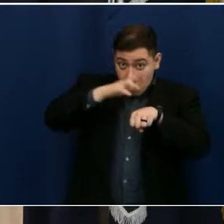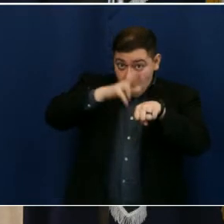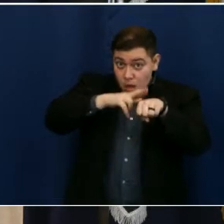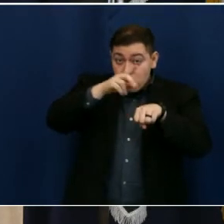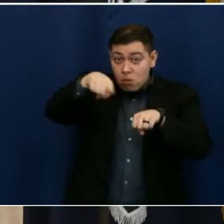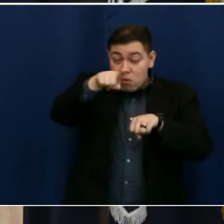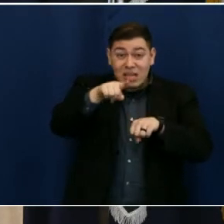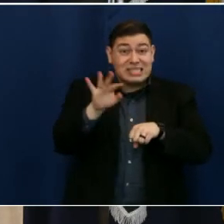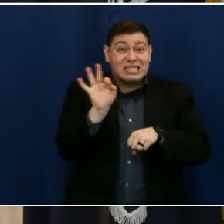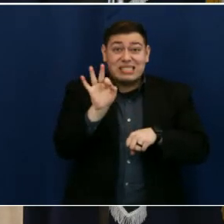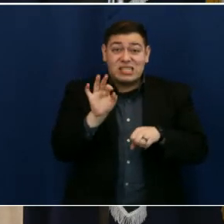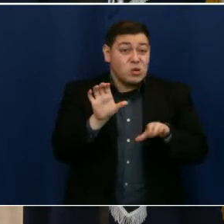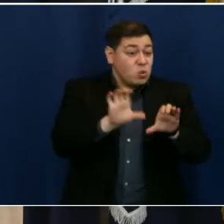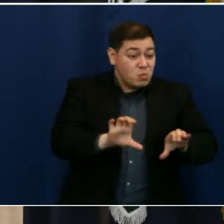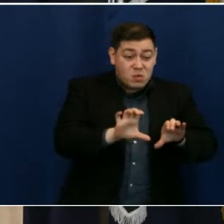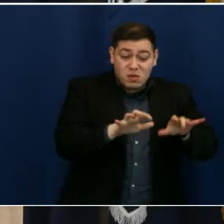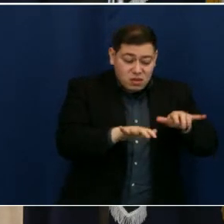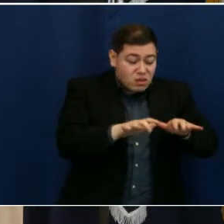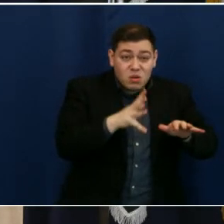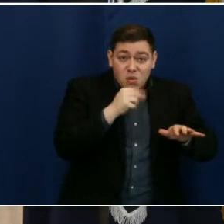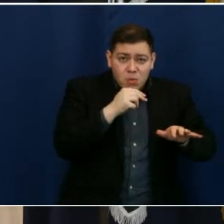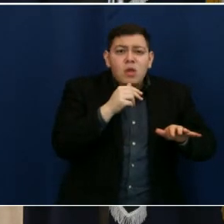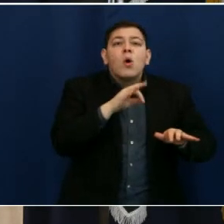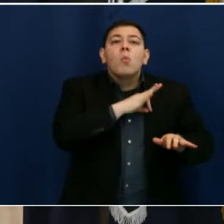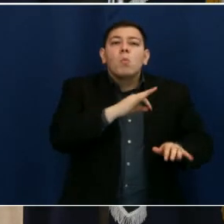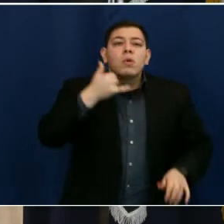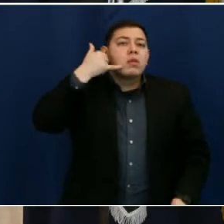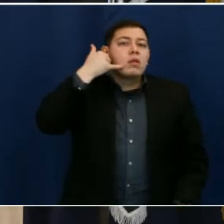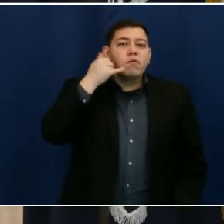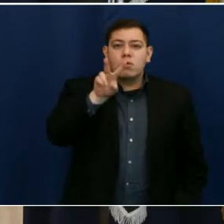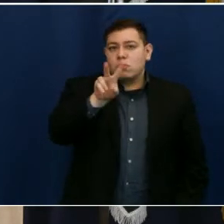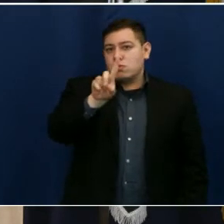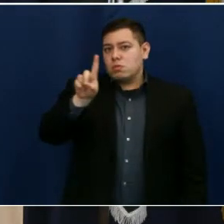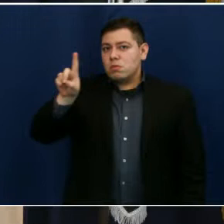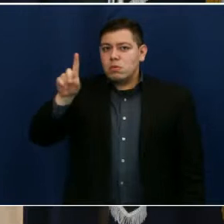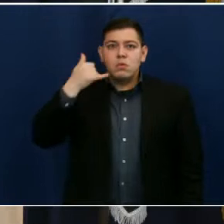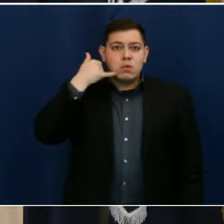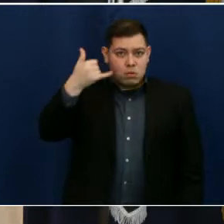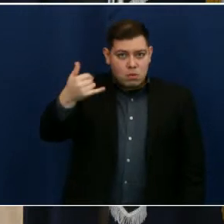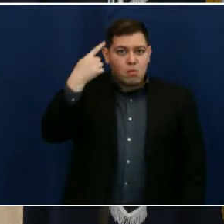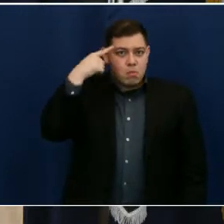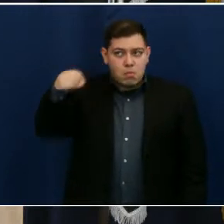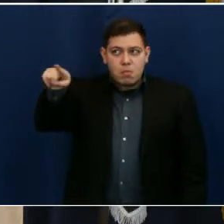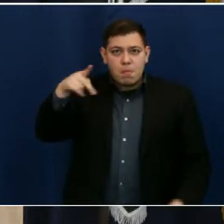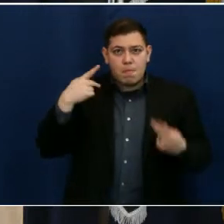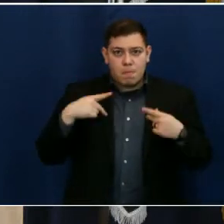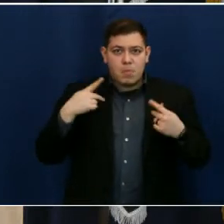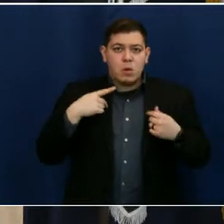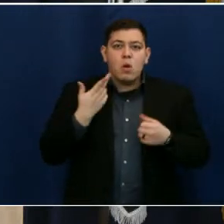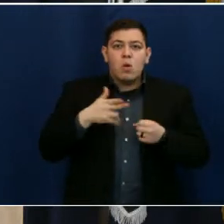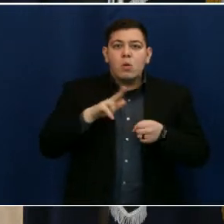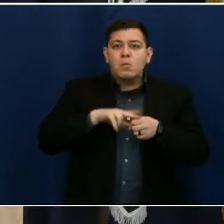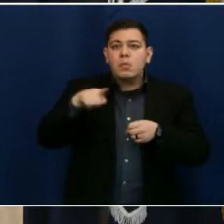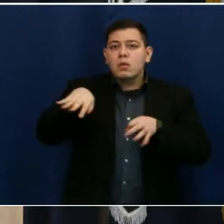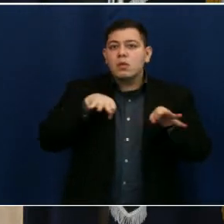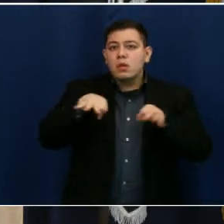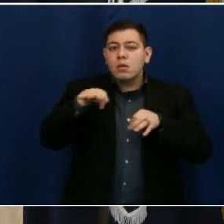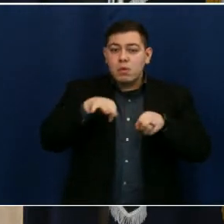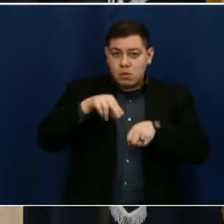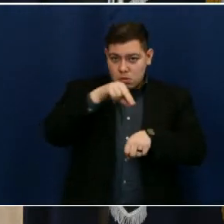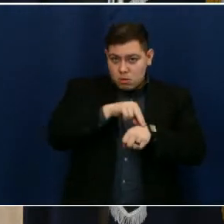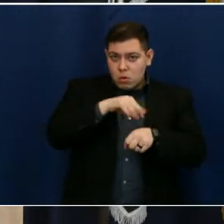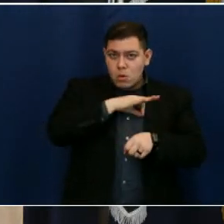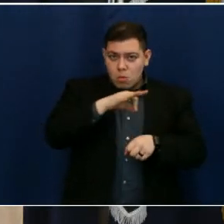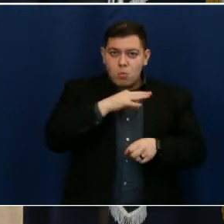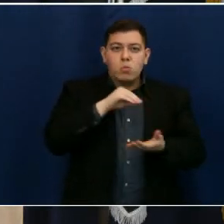que lo ayude, puede llamar al 211 para que le ayuden a comunicarse con su proveedor de atención médica o hacer una cita de vacunación